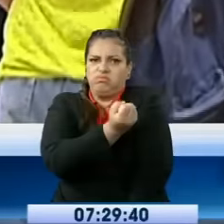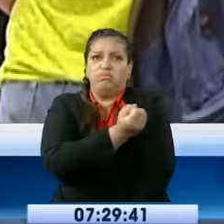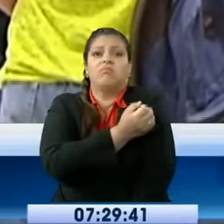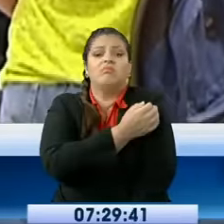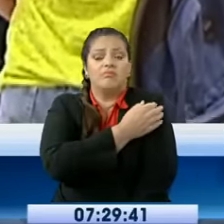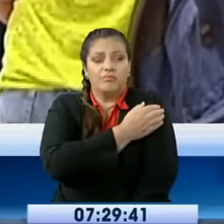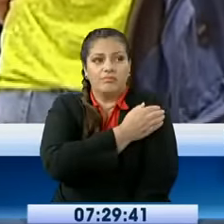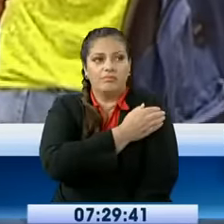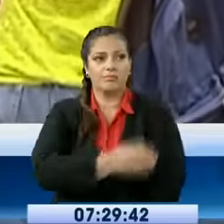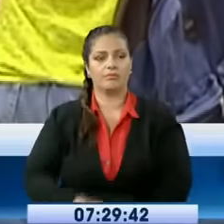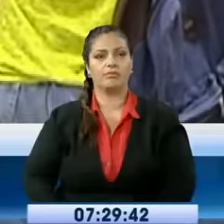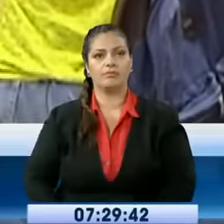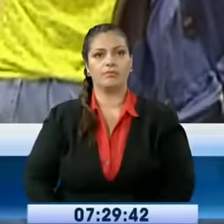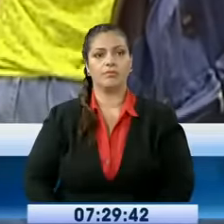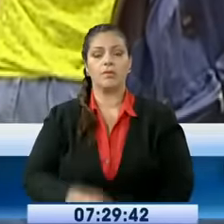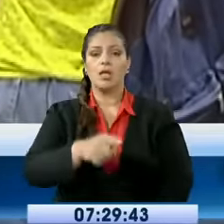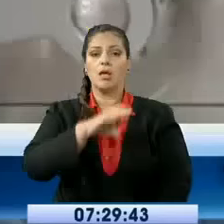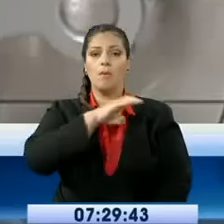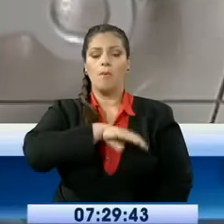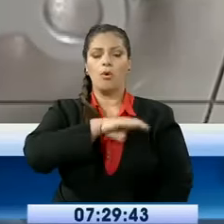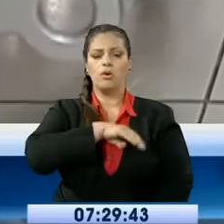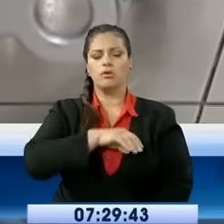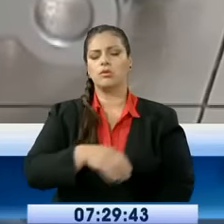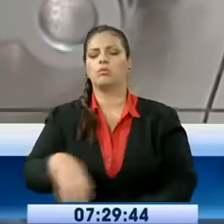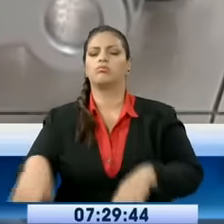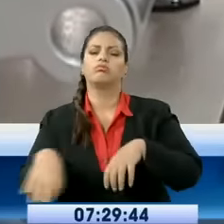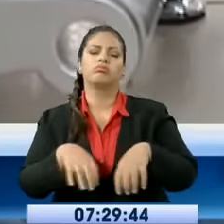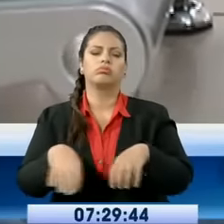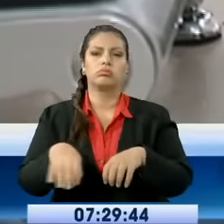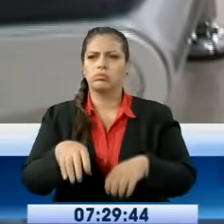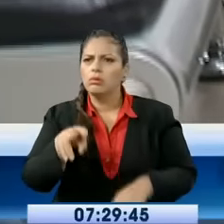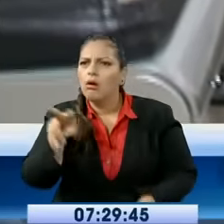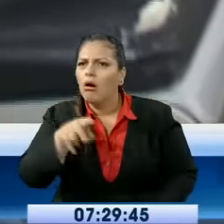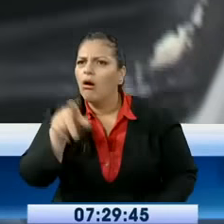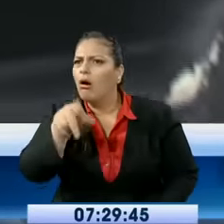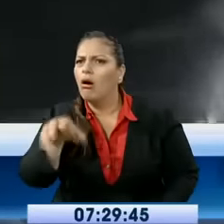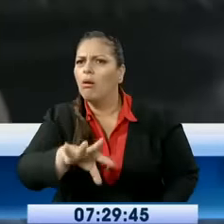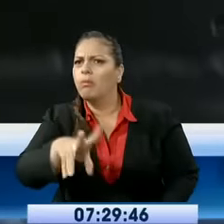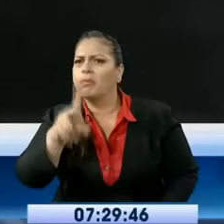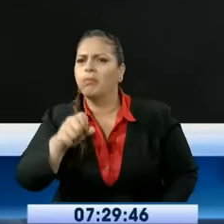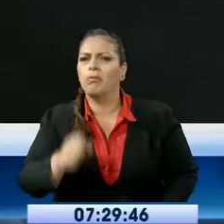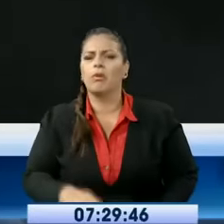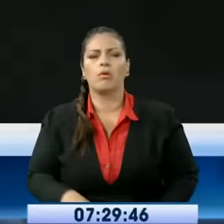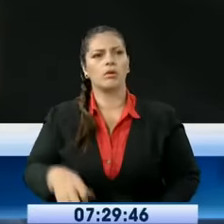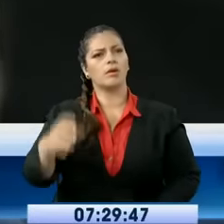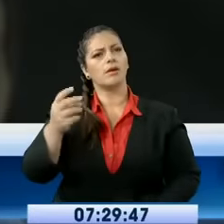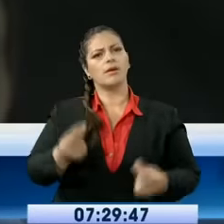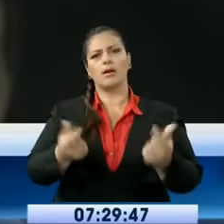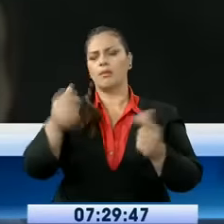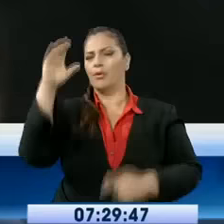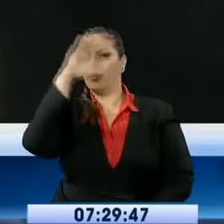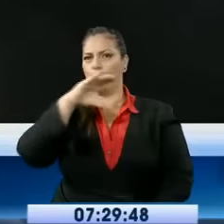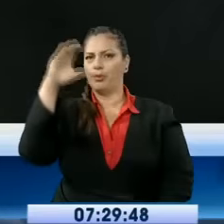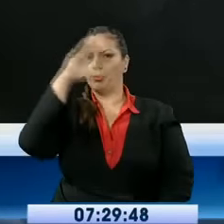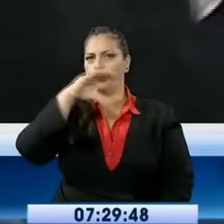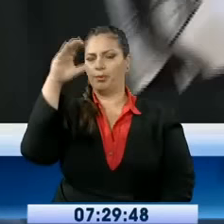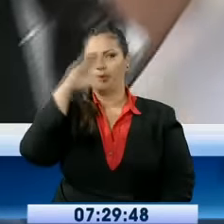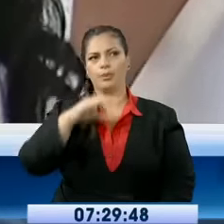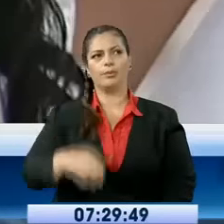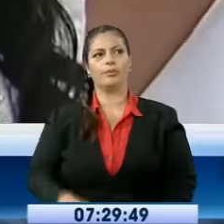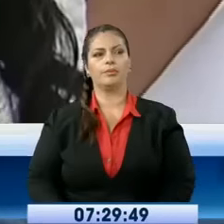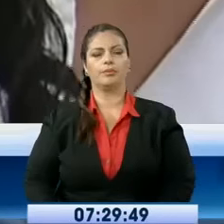policías pasaron por el sitio donde fue asaltada y tras conocer el caso, emprendieron la búsqueda de los pillos. Uno se le encontró con un arma de